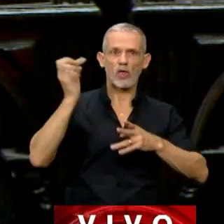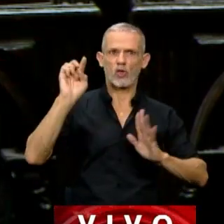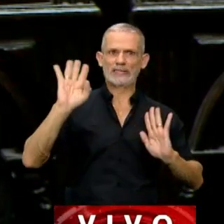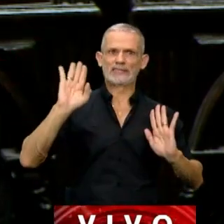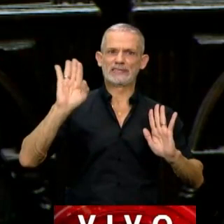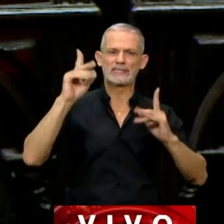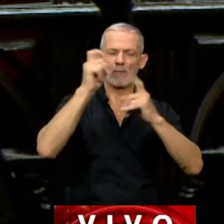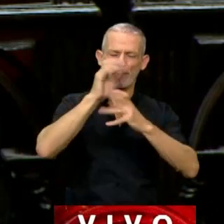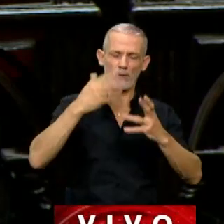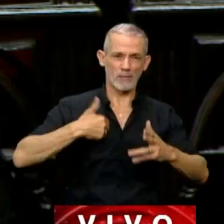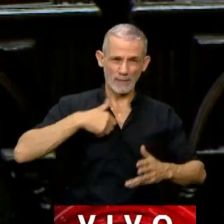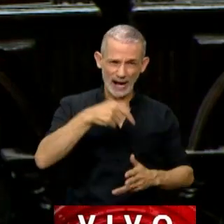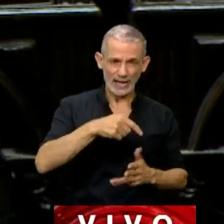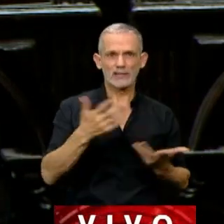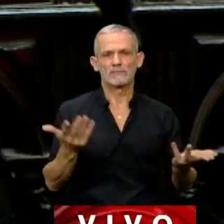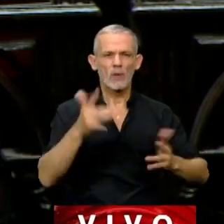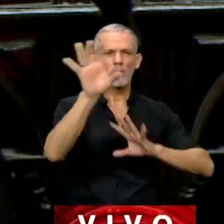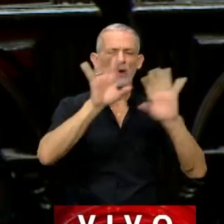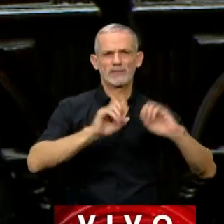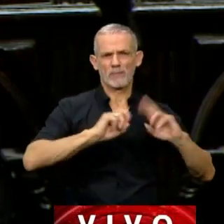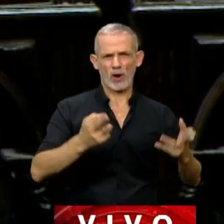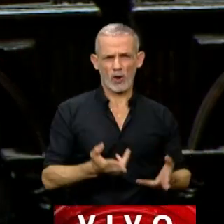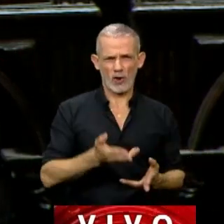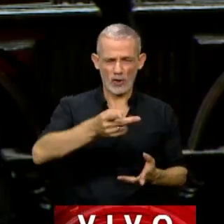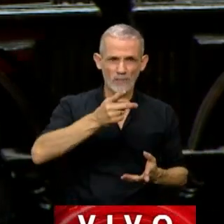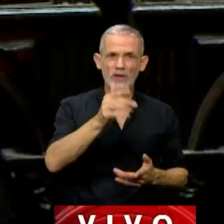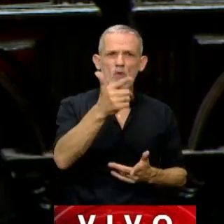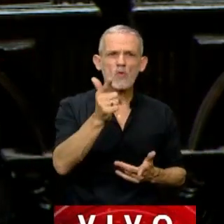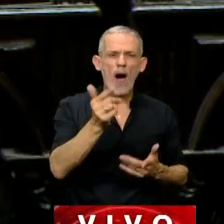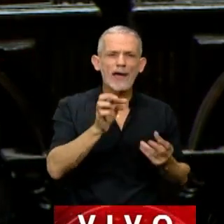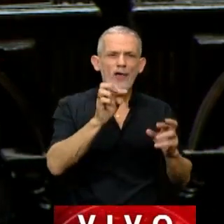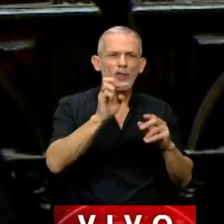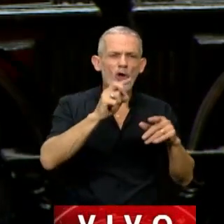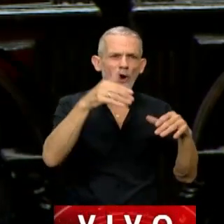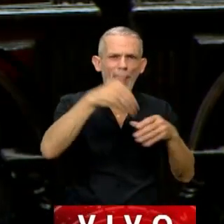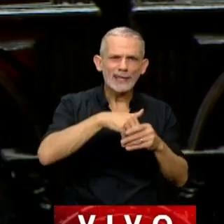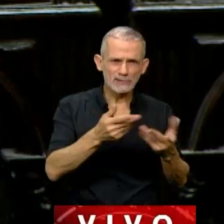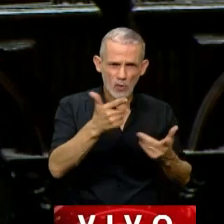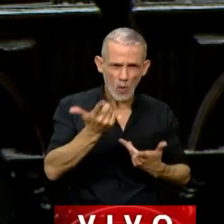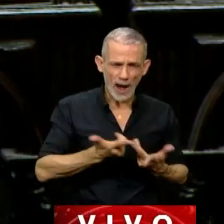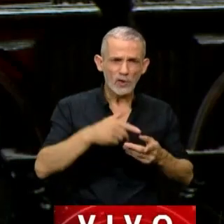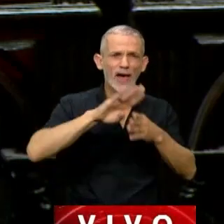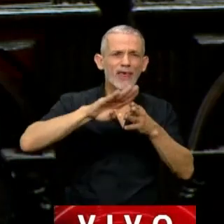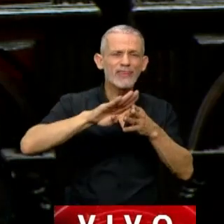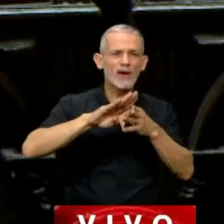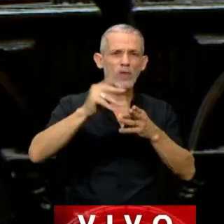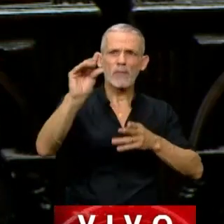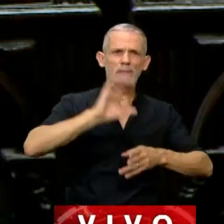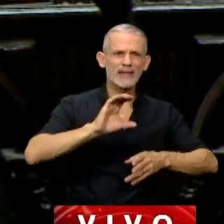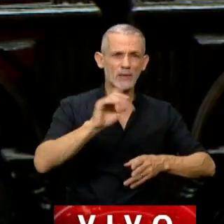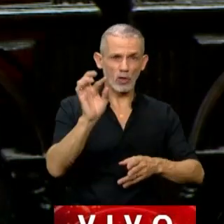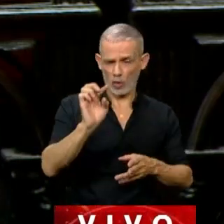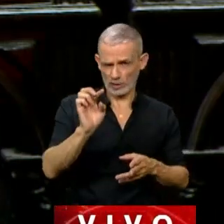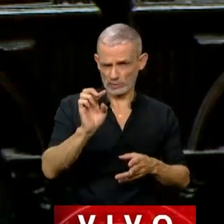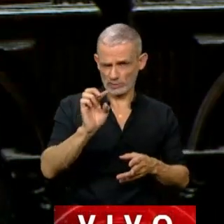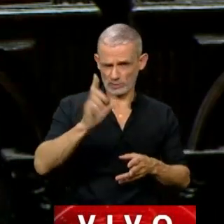es un problema para el país para las provincias que no tienen ingreso en moneda extranjera es absolutamente disparatado